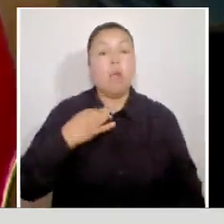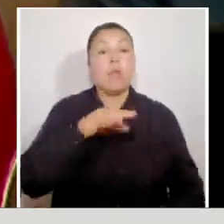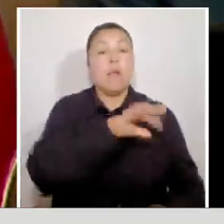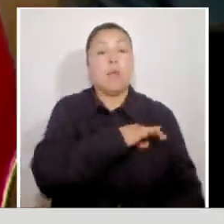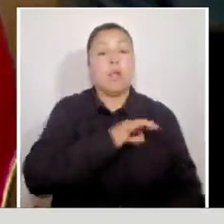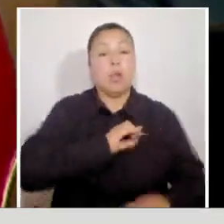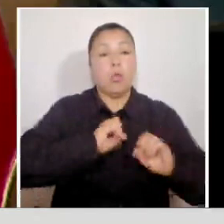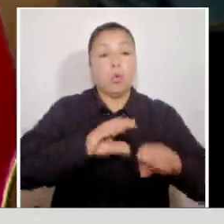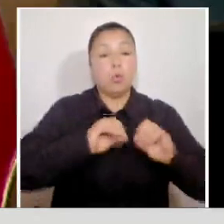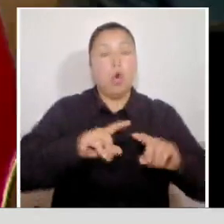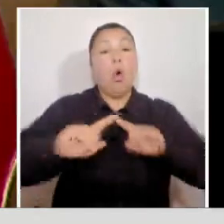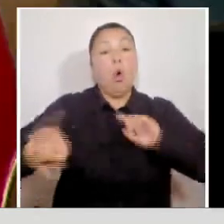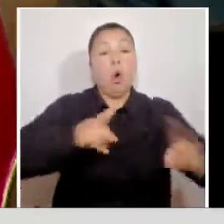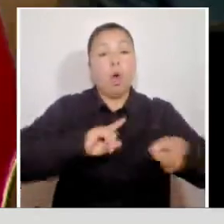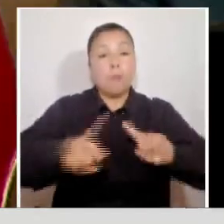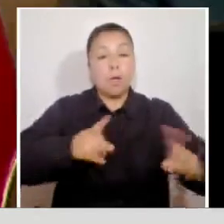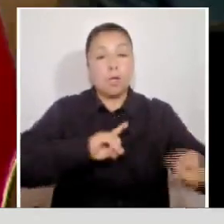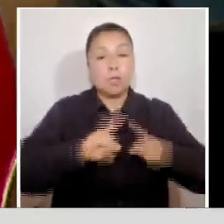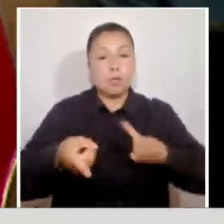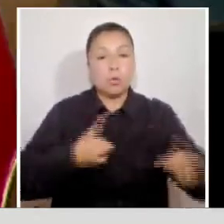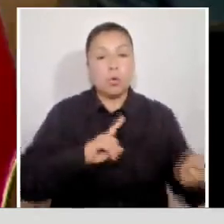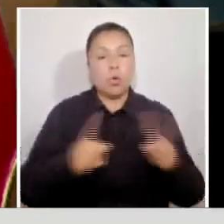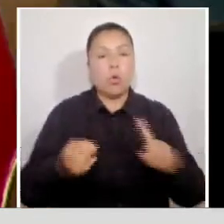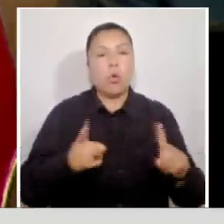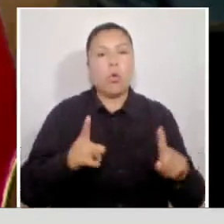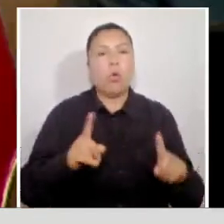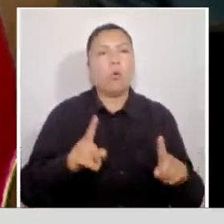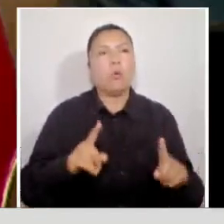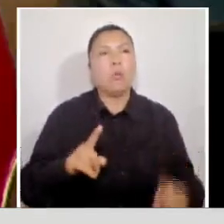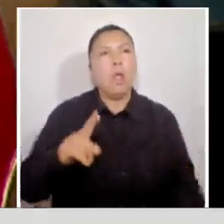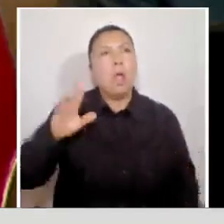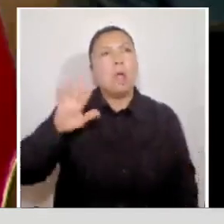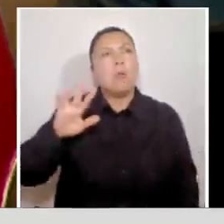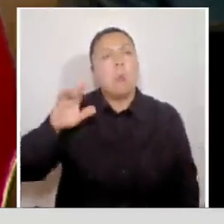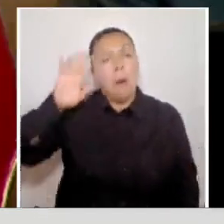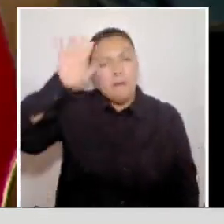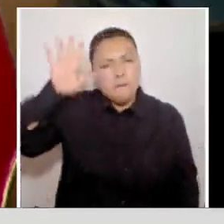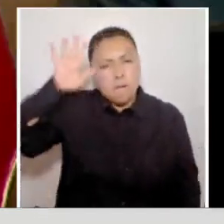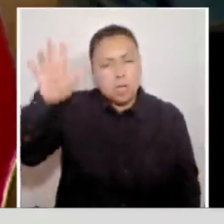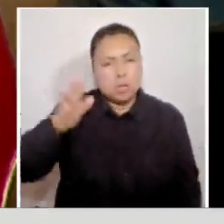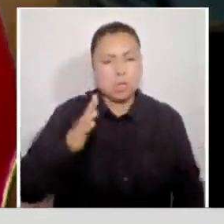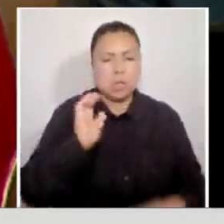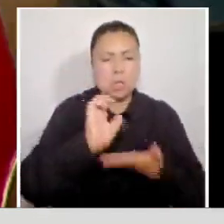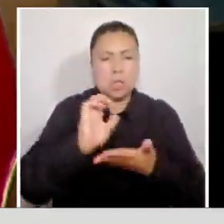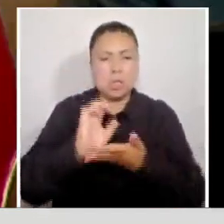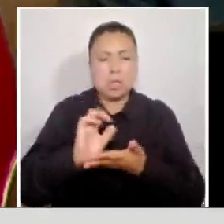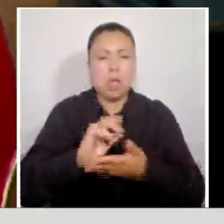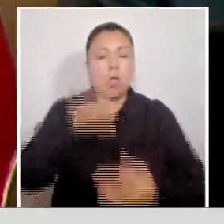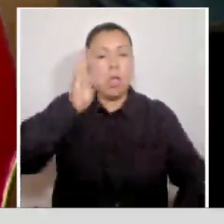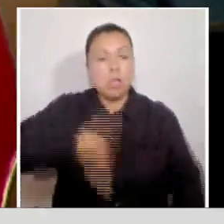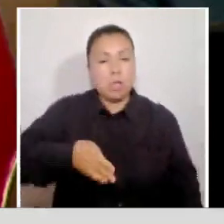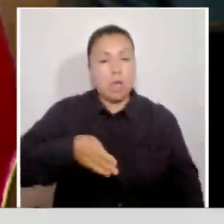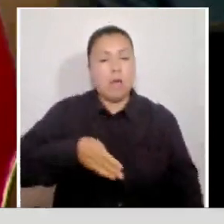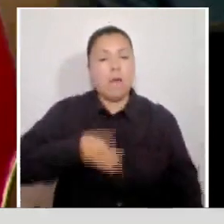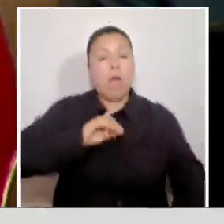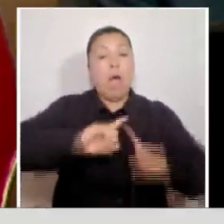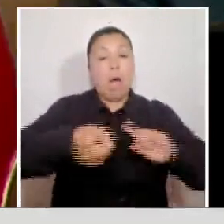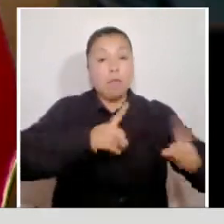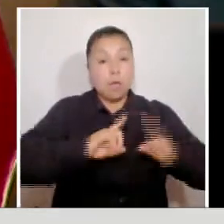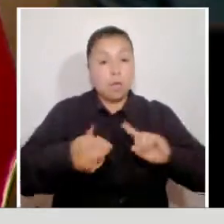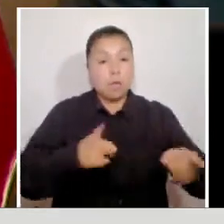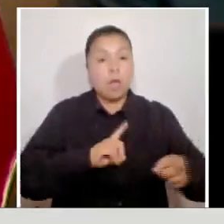administ elefantiásica del Estado deben ser administrados por